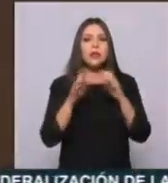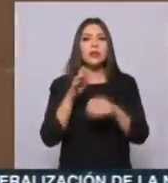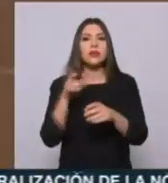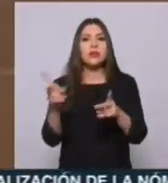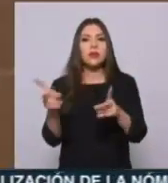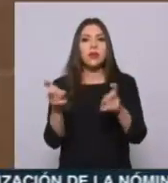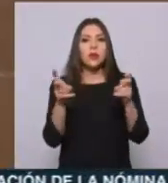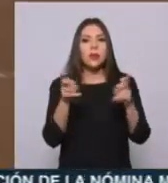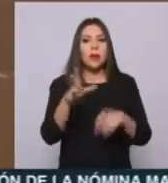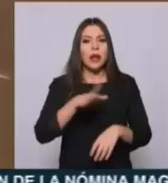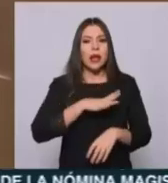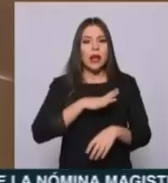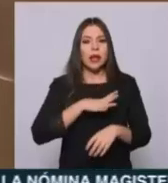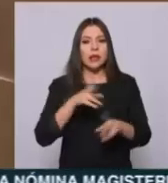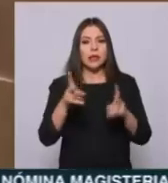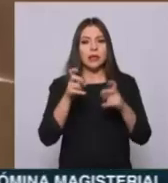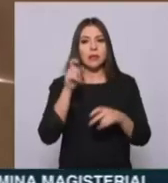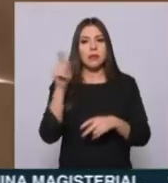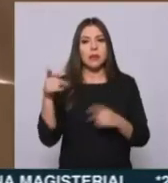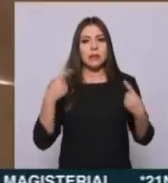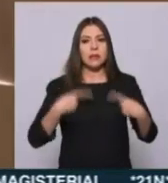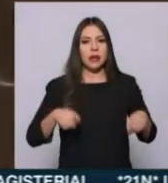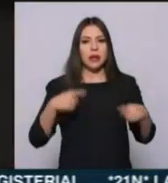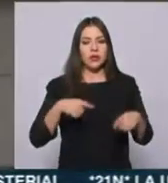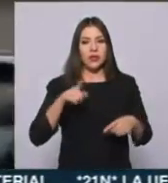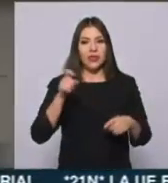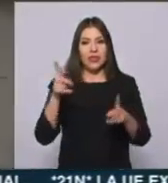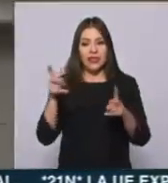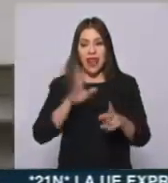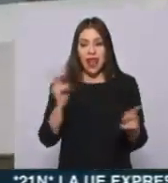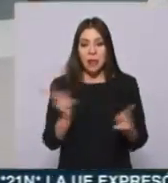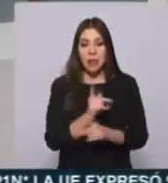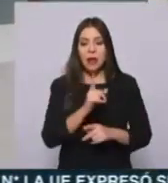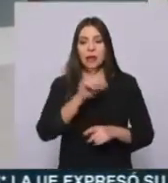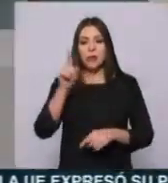encontrados en manos de los delincuentes. Iraís Morquecho, 21 Noticias.